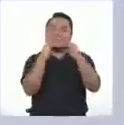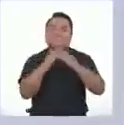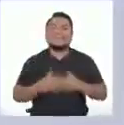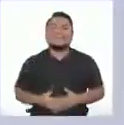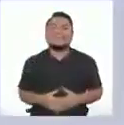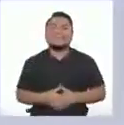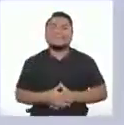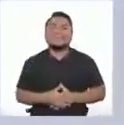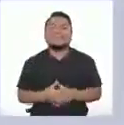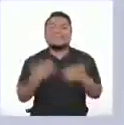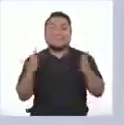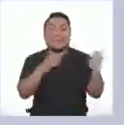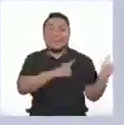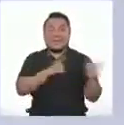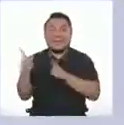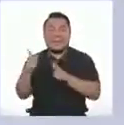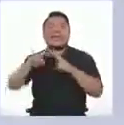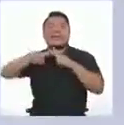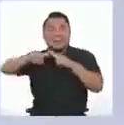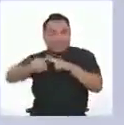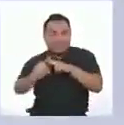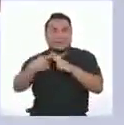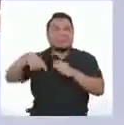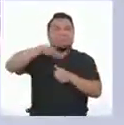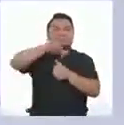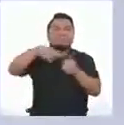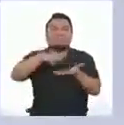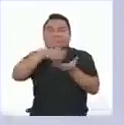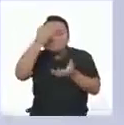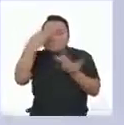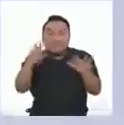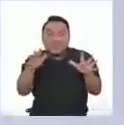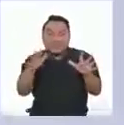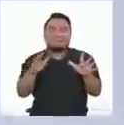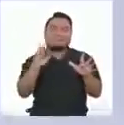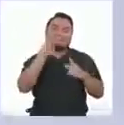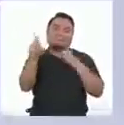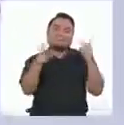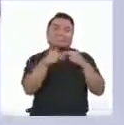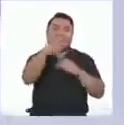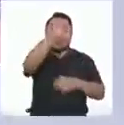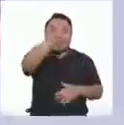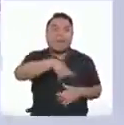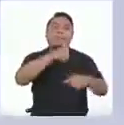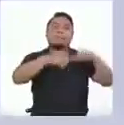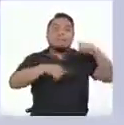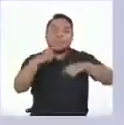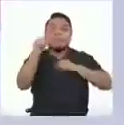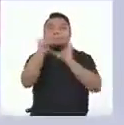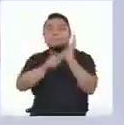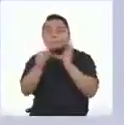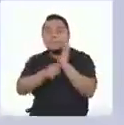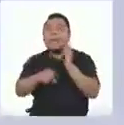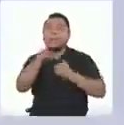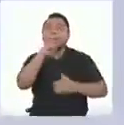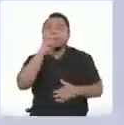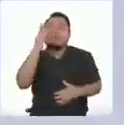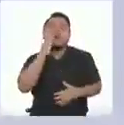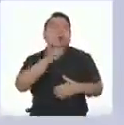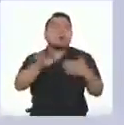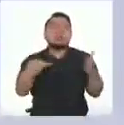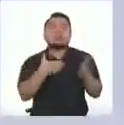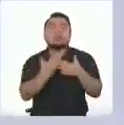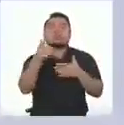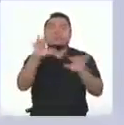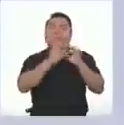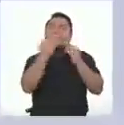hogares. ¿Estamos listos para comenzar nuestra actividad? ¡Perfecto! Llamen a sus primos, a sus primas, a sus hermanos, a sus padres y a todo